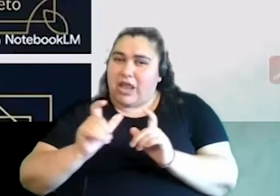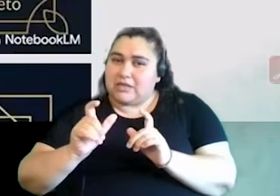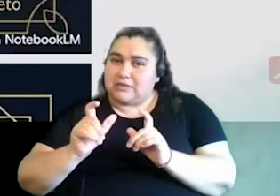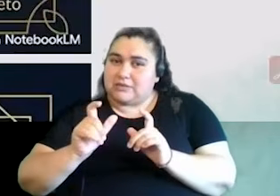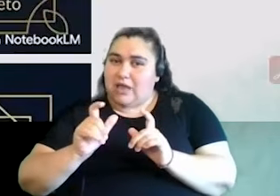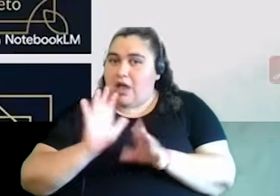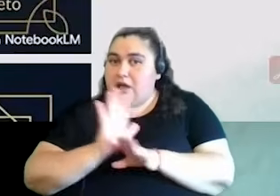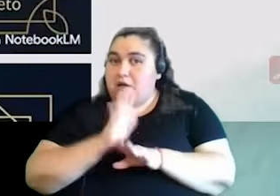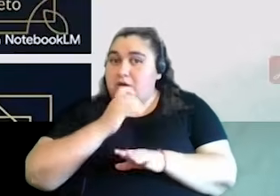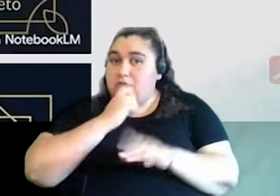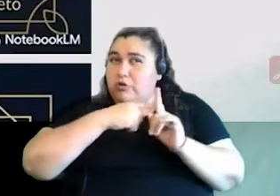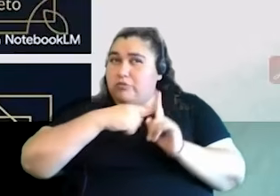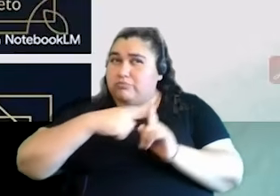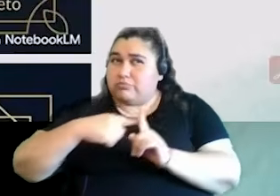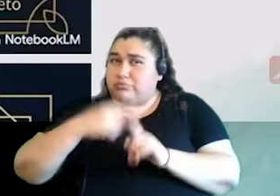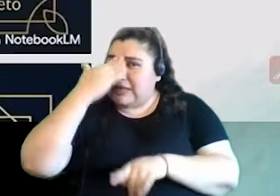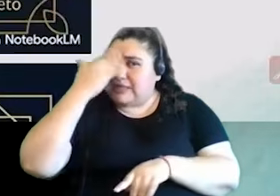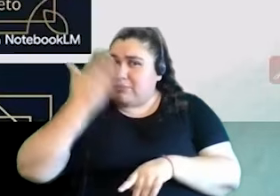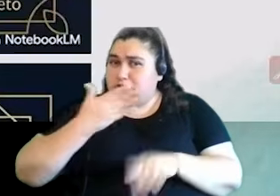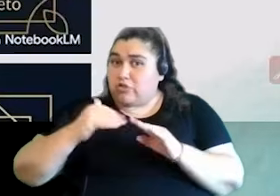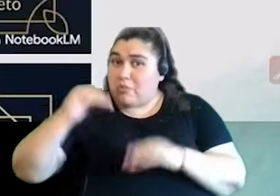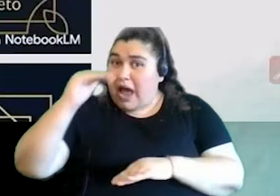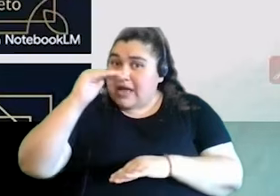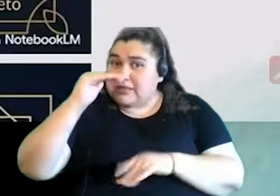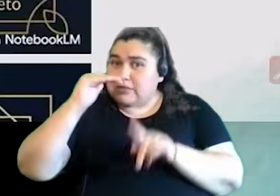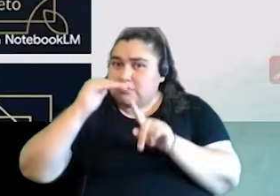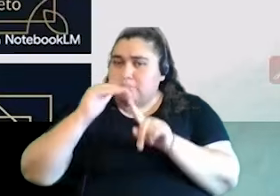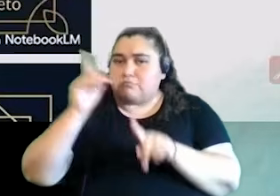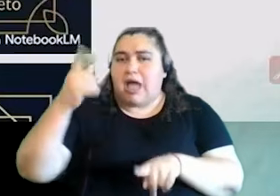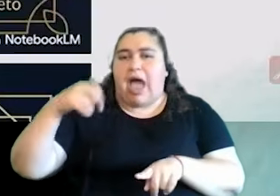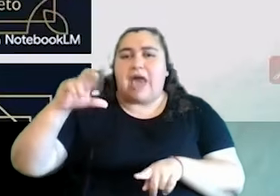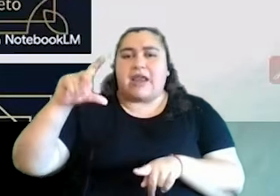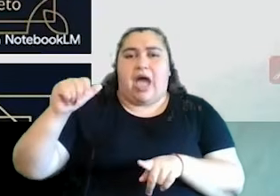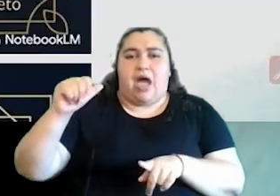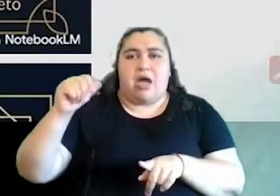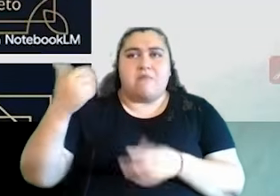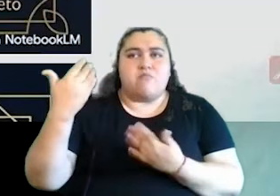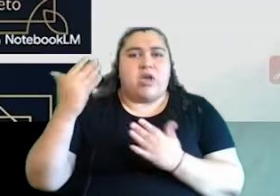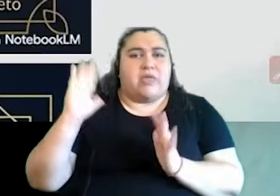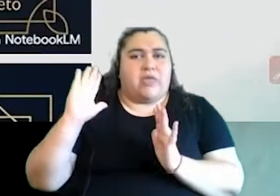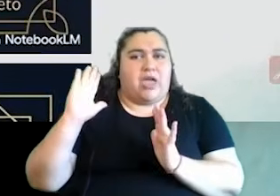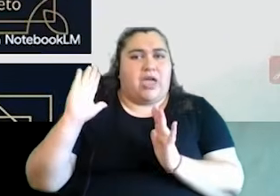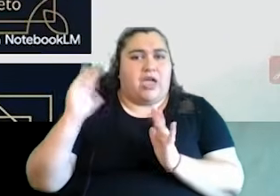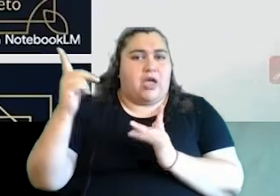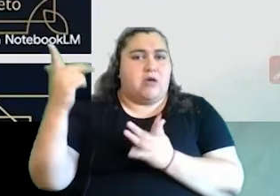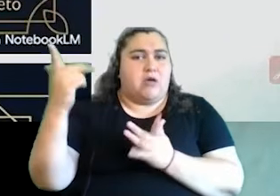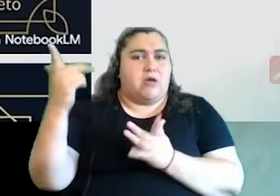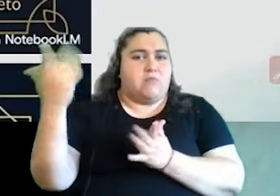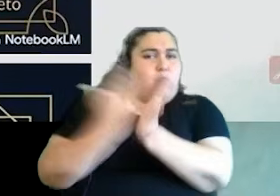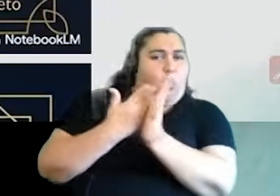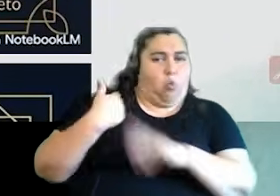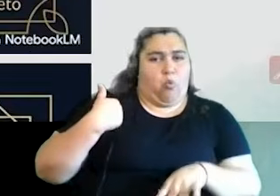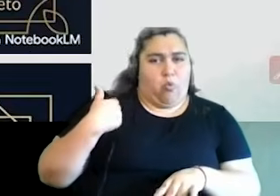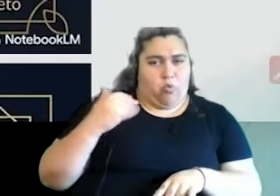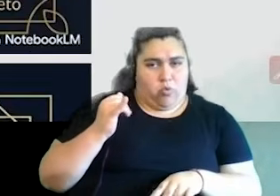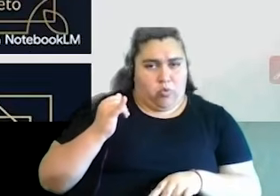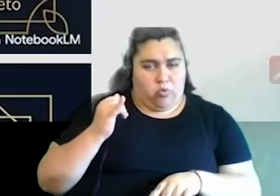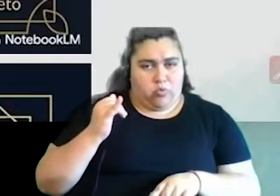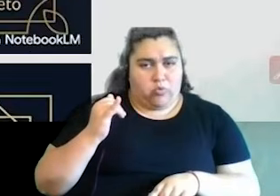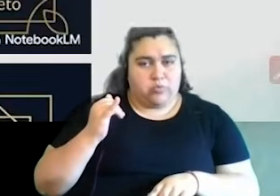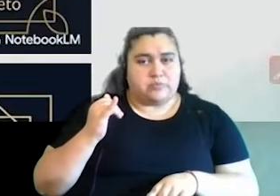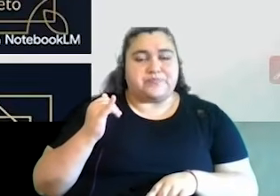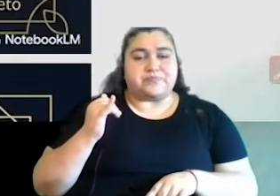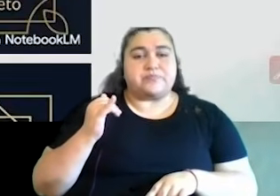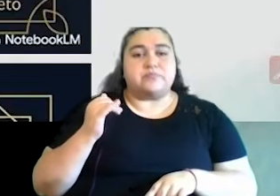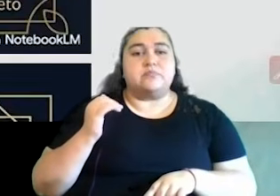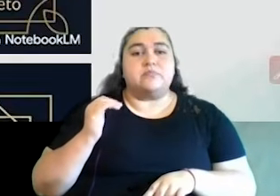el 15%, el fisco puede ir contra esa declaración, en realidad puede de todas formas,